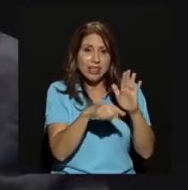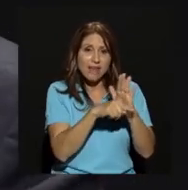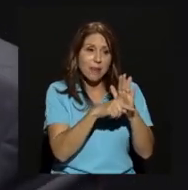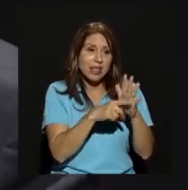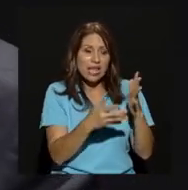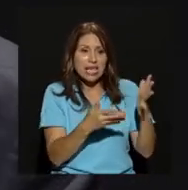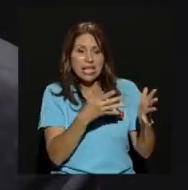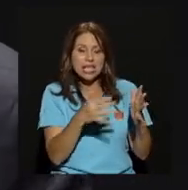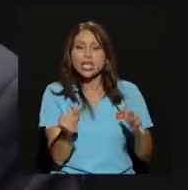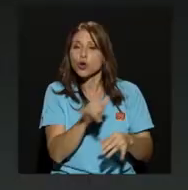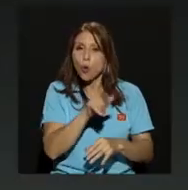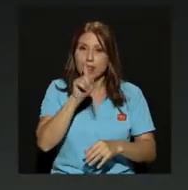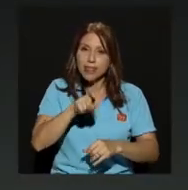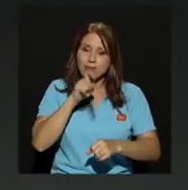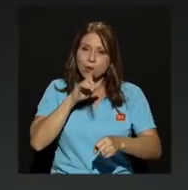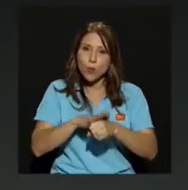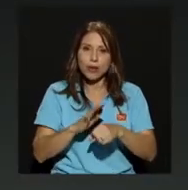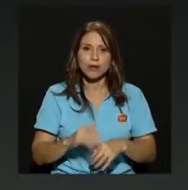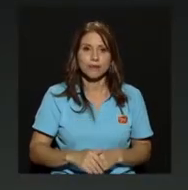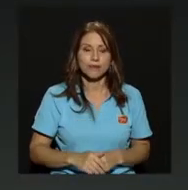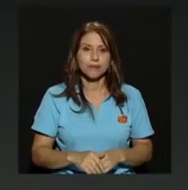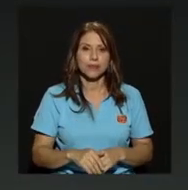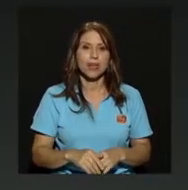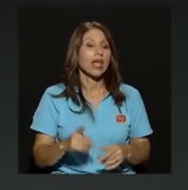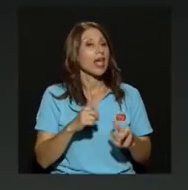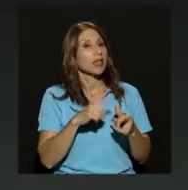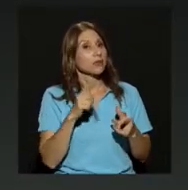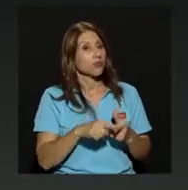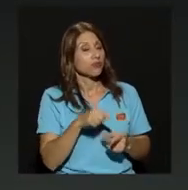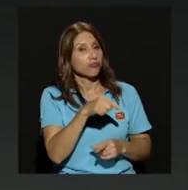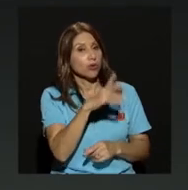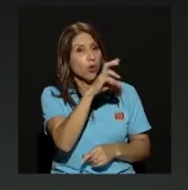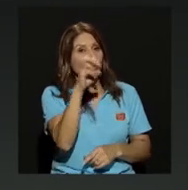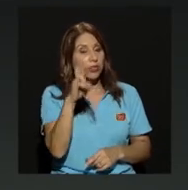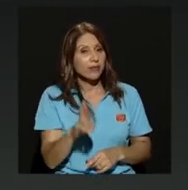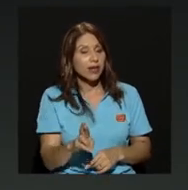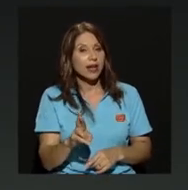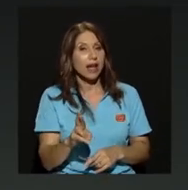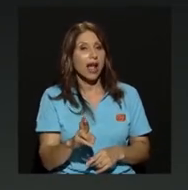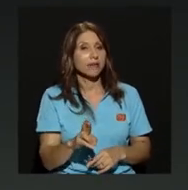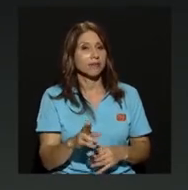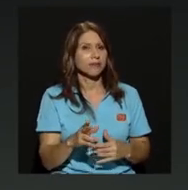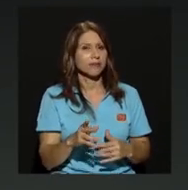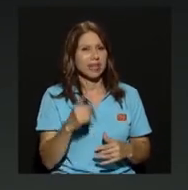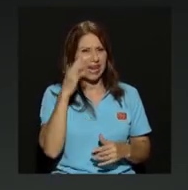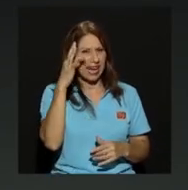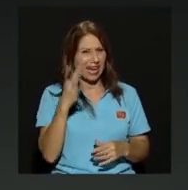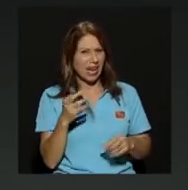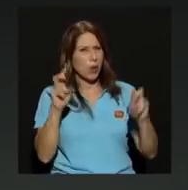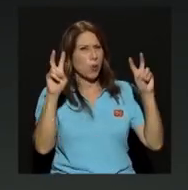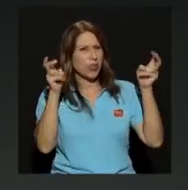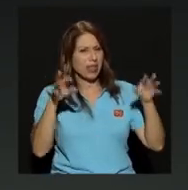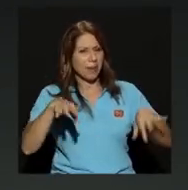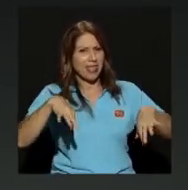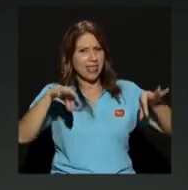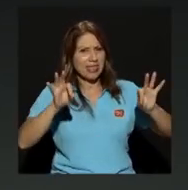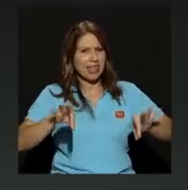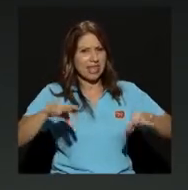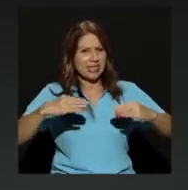en estas veces en ese punto pues costa rica en un tema creo que fue de textiles